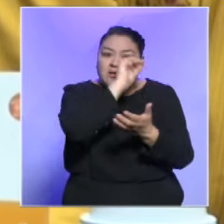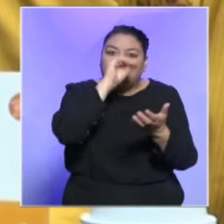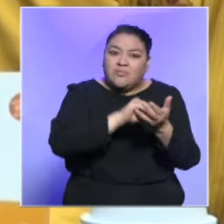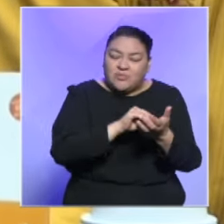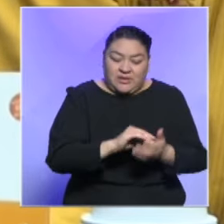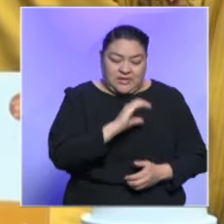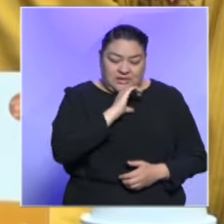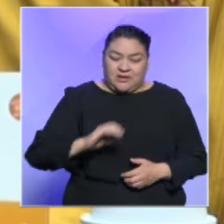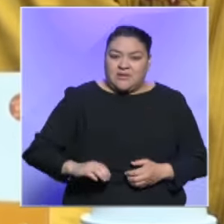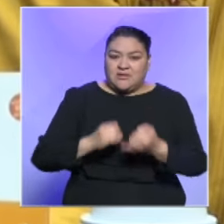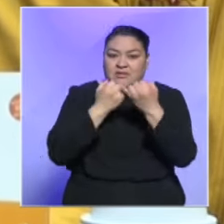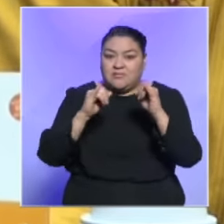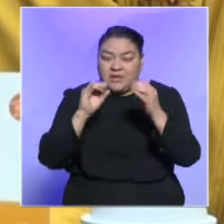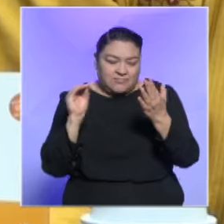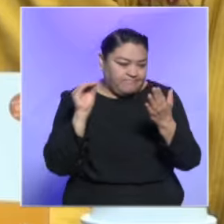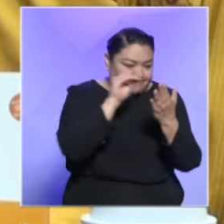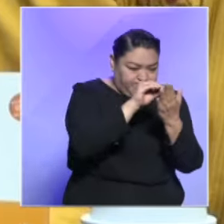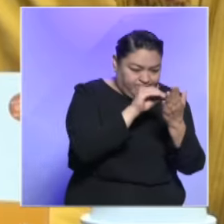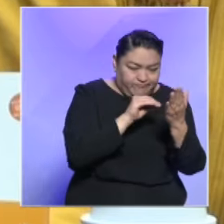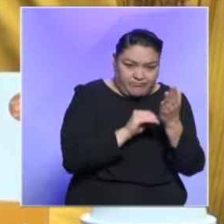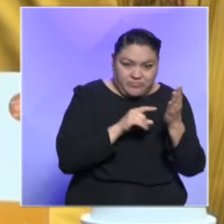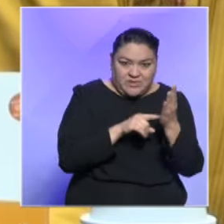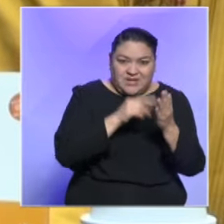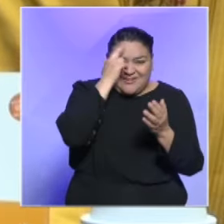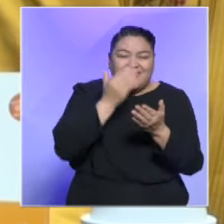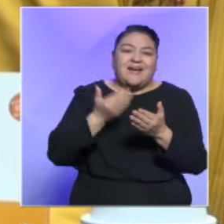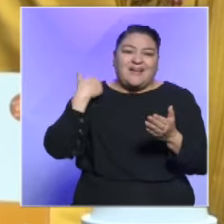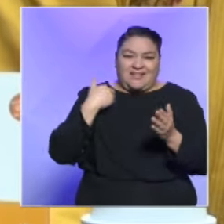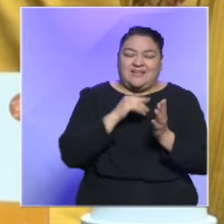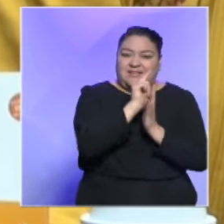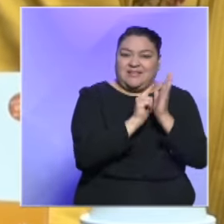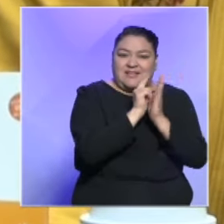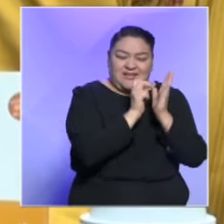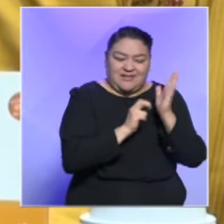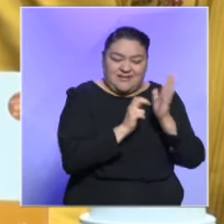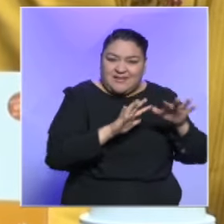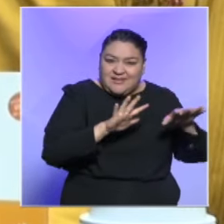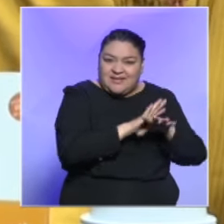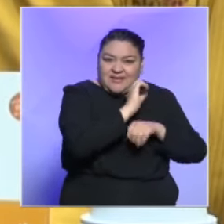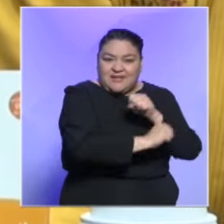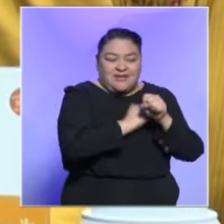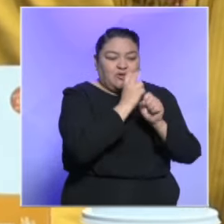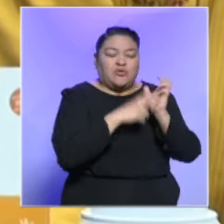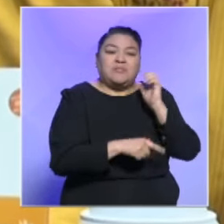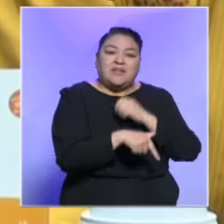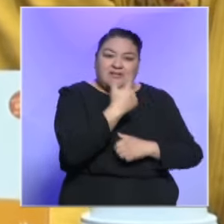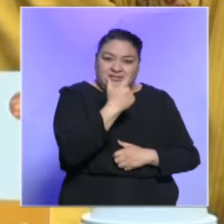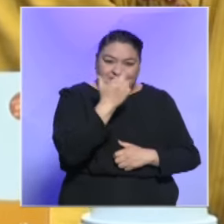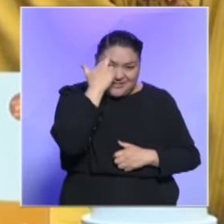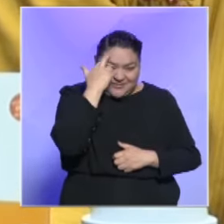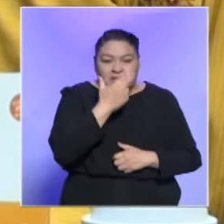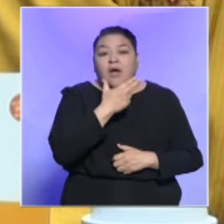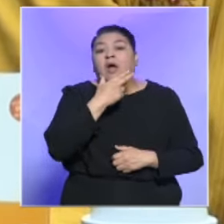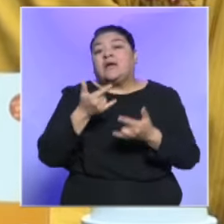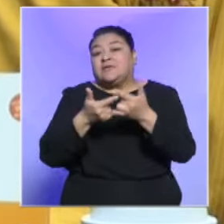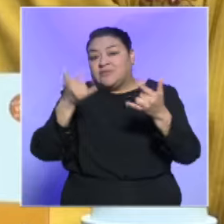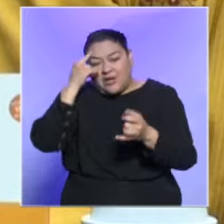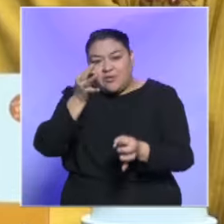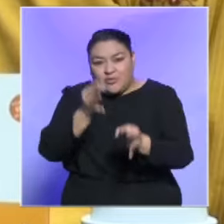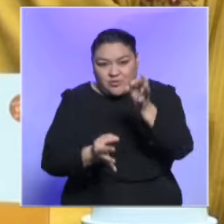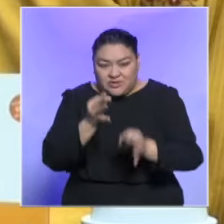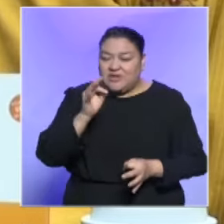de la candidatura independiente. Esto tras la reforma constitucional, recordemos, de 2012, después del caso Castañeda-Guzmán, en